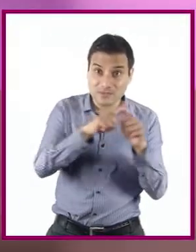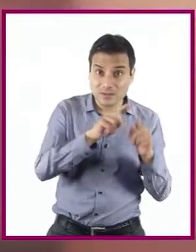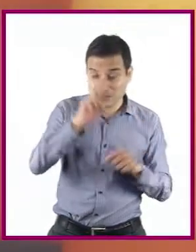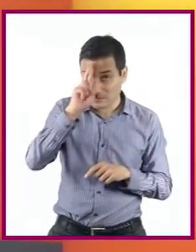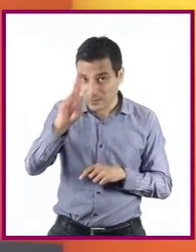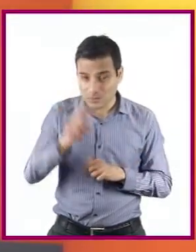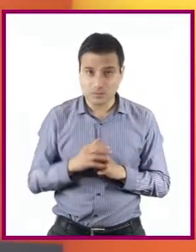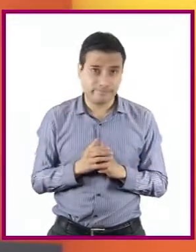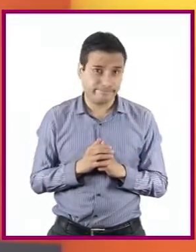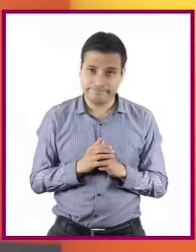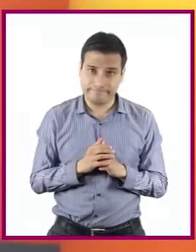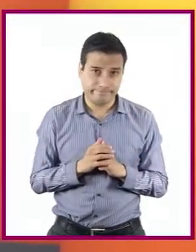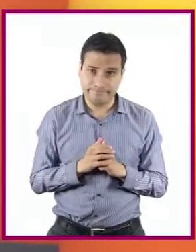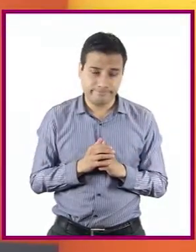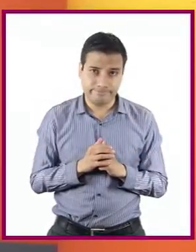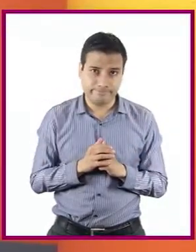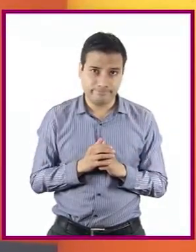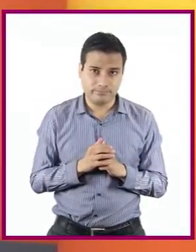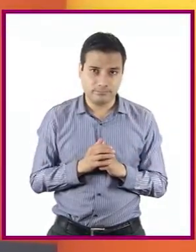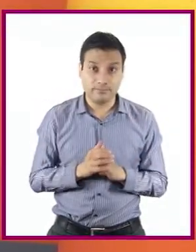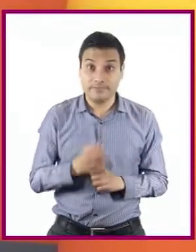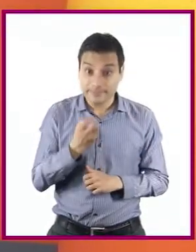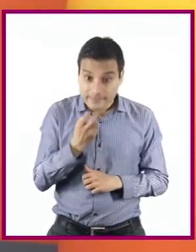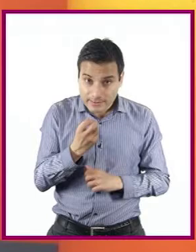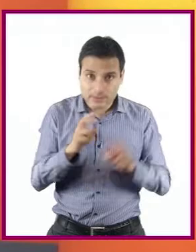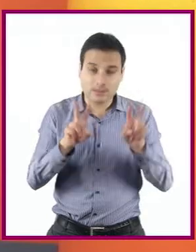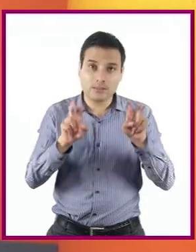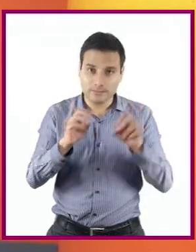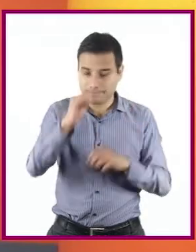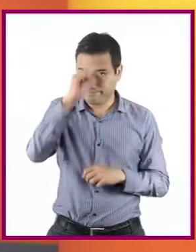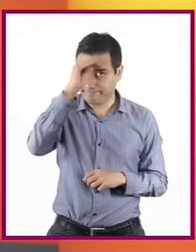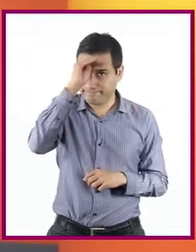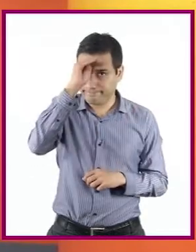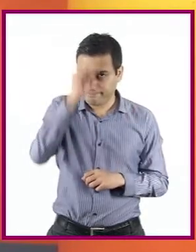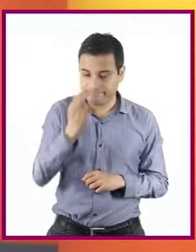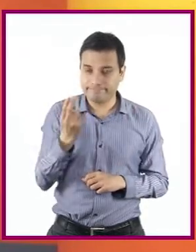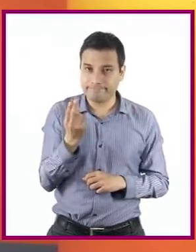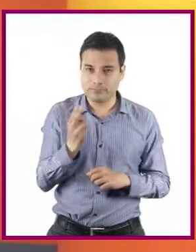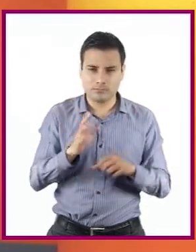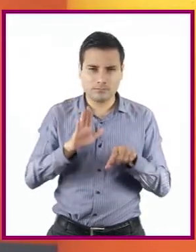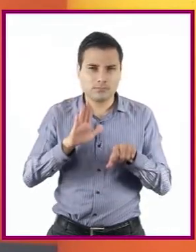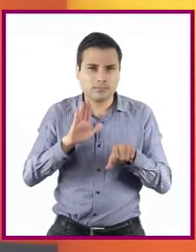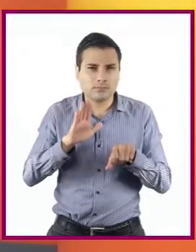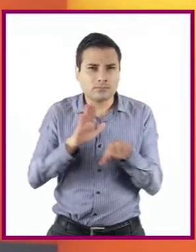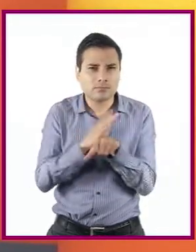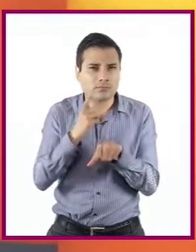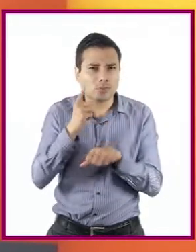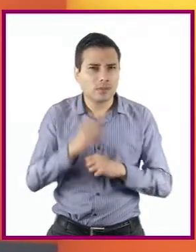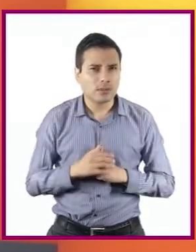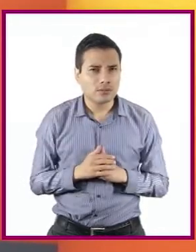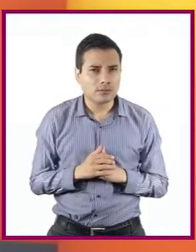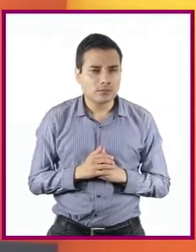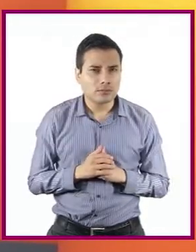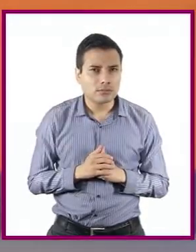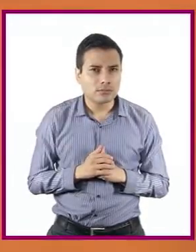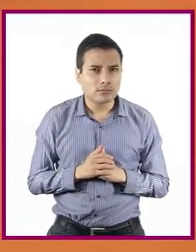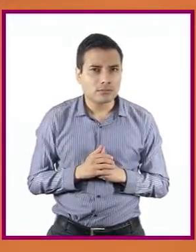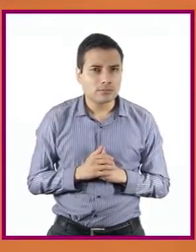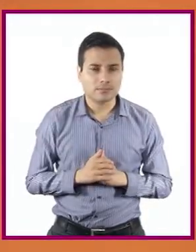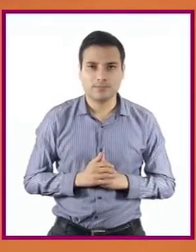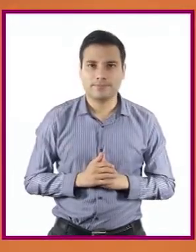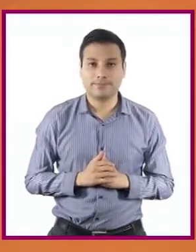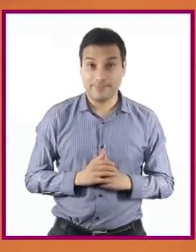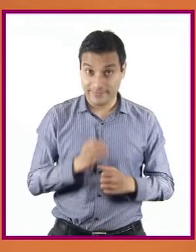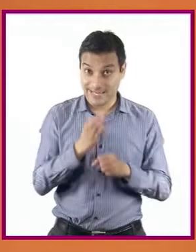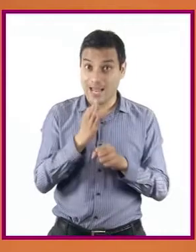expresarse. ¿Por qué es relevante reflexionar y analizar las prácticas y tradiciones con respecto a la igualdad y la no discriminación? En